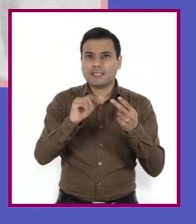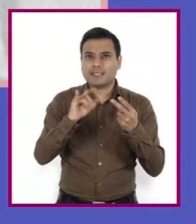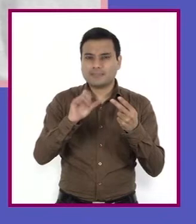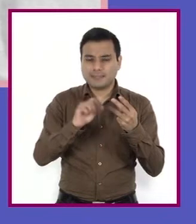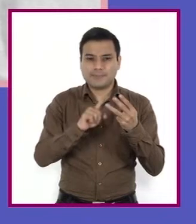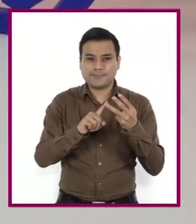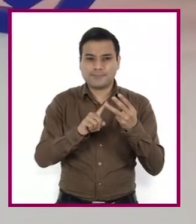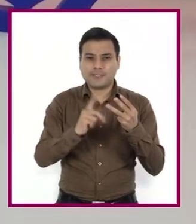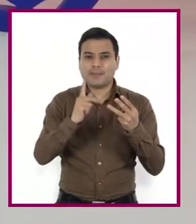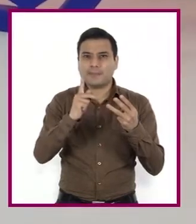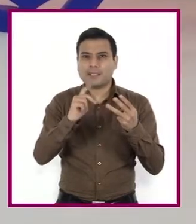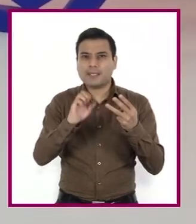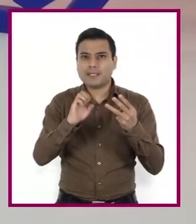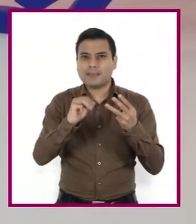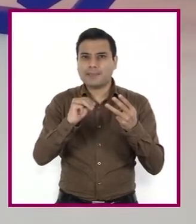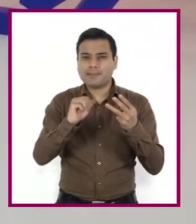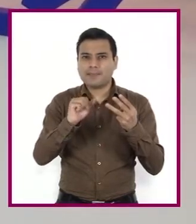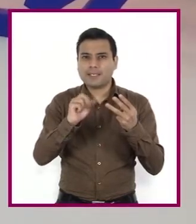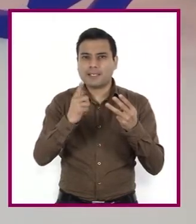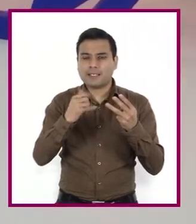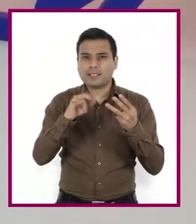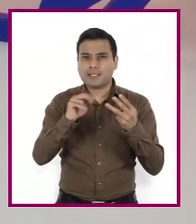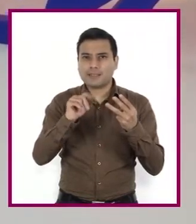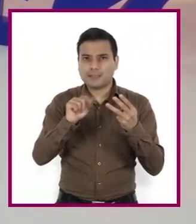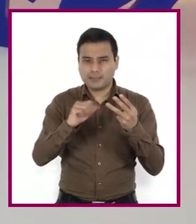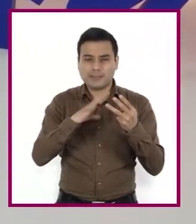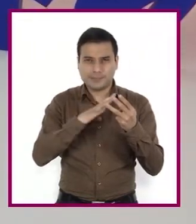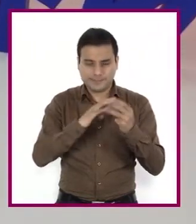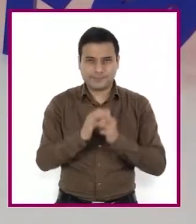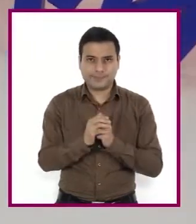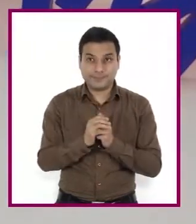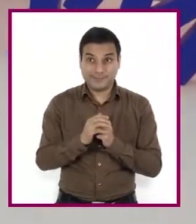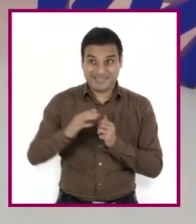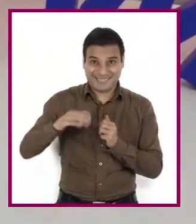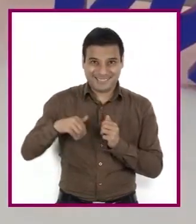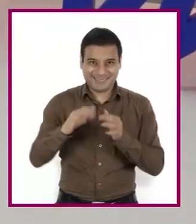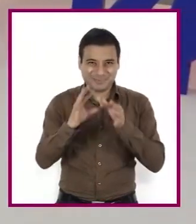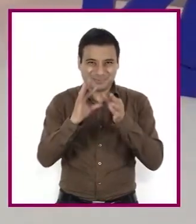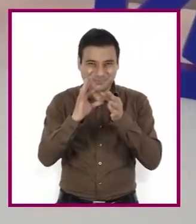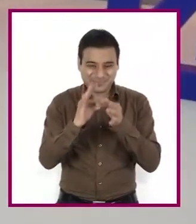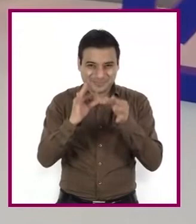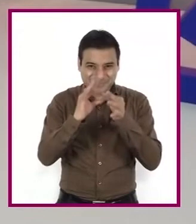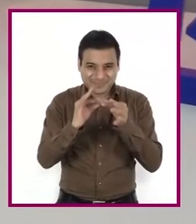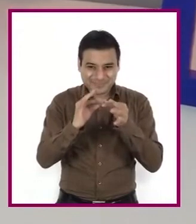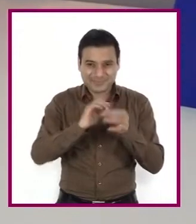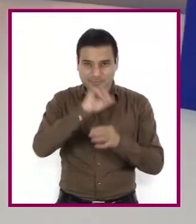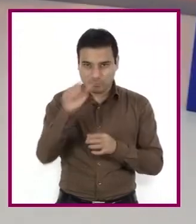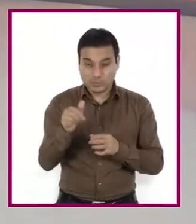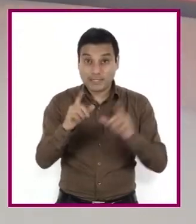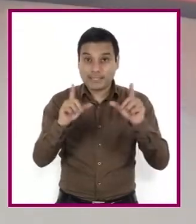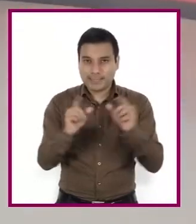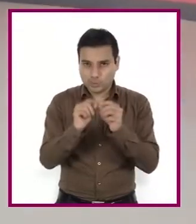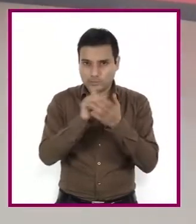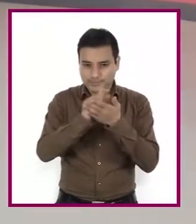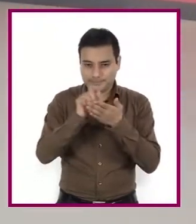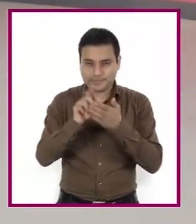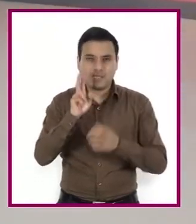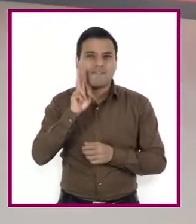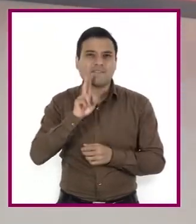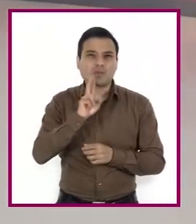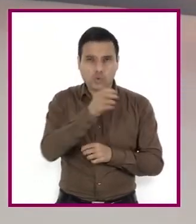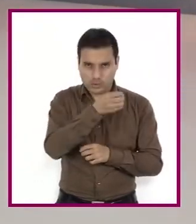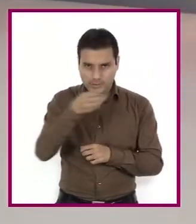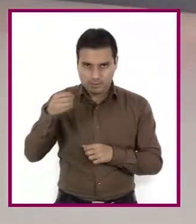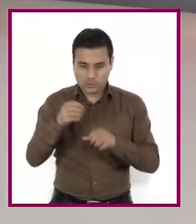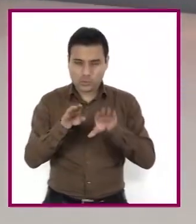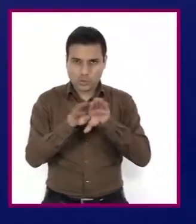emarginata. Ahora, a partir de las dos diapositivas anteriores, construyamos un resumen de forma temática con estas